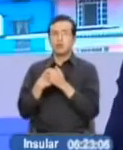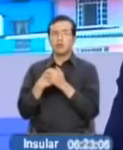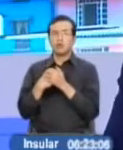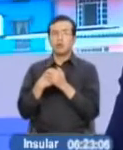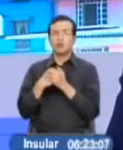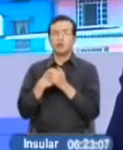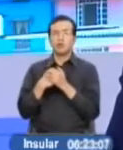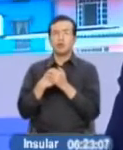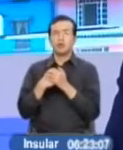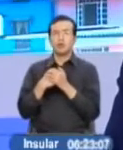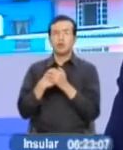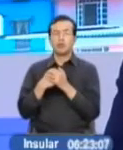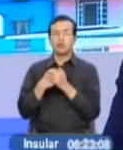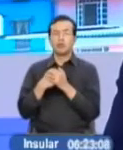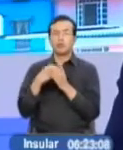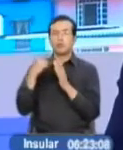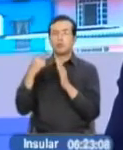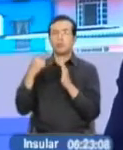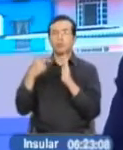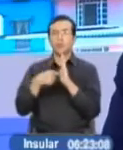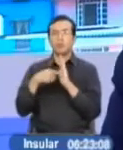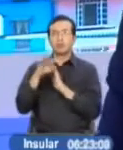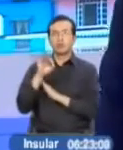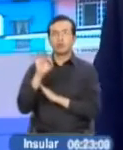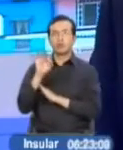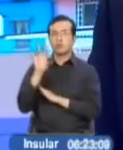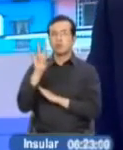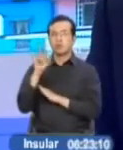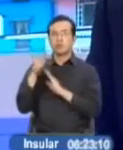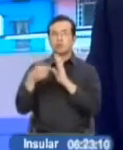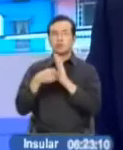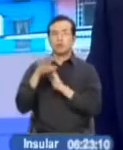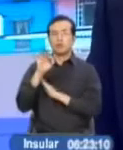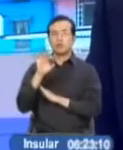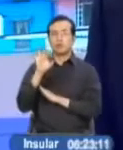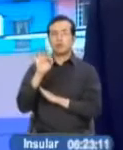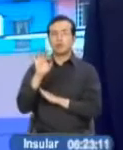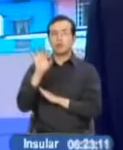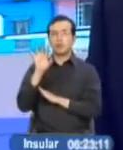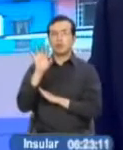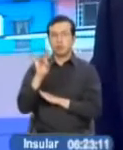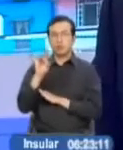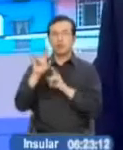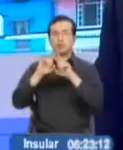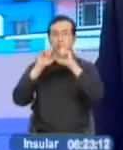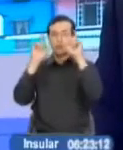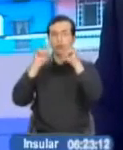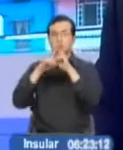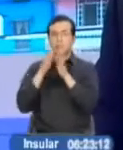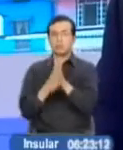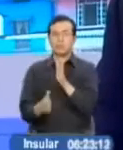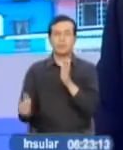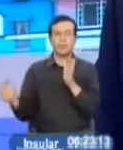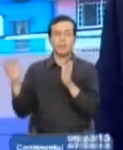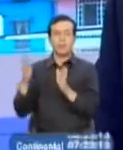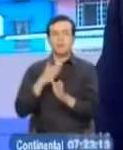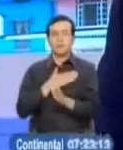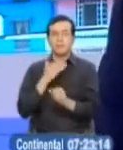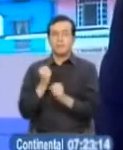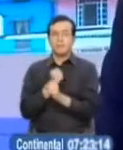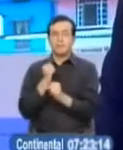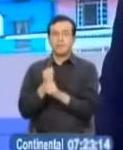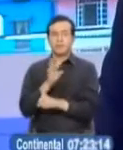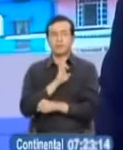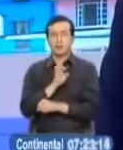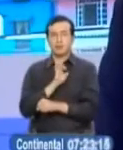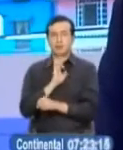año 97, a partir del año 97, pero en el 98 originamos la empresa. Yo estuve trabajando con